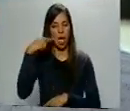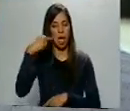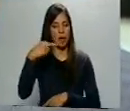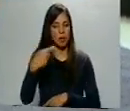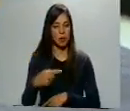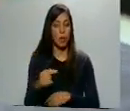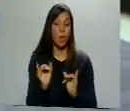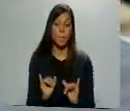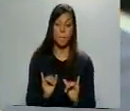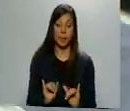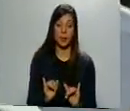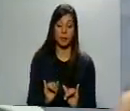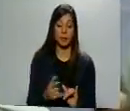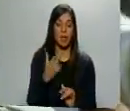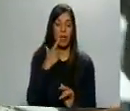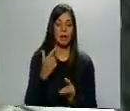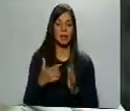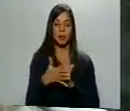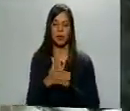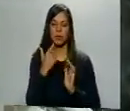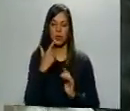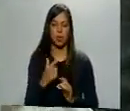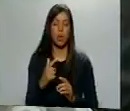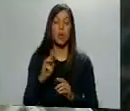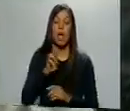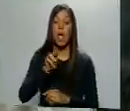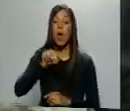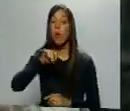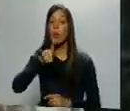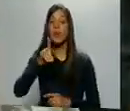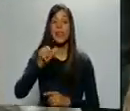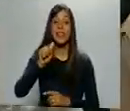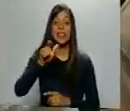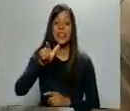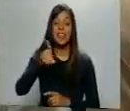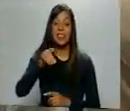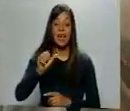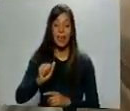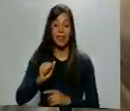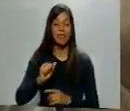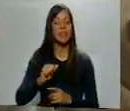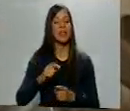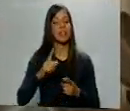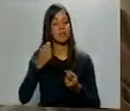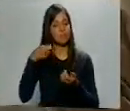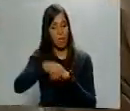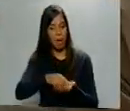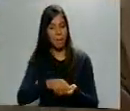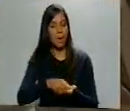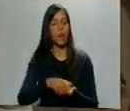misma oportunidad que lo haga respecto a la unidad tributaria ordinaria.